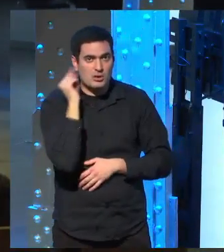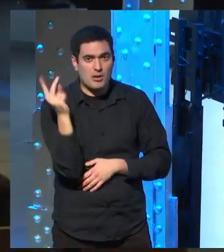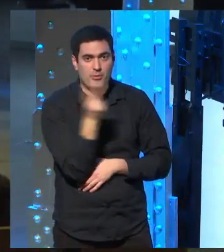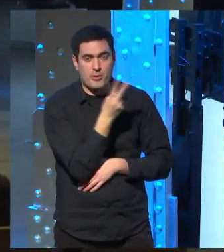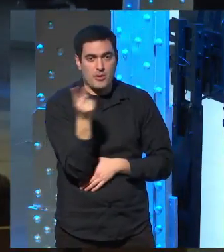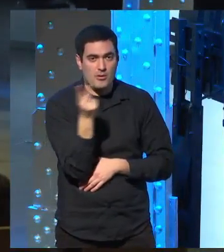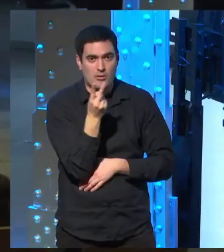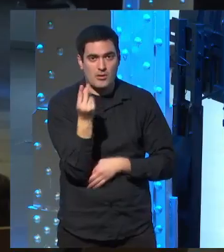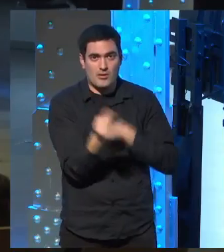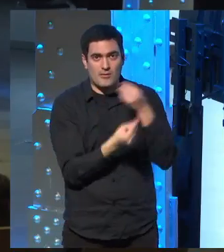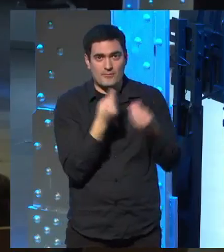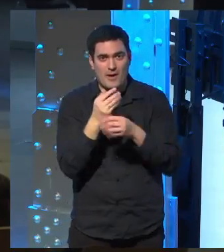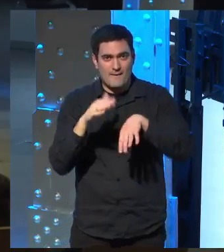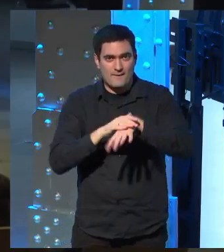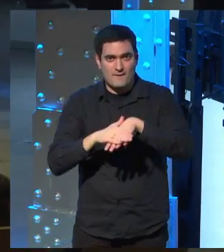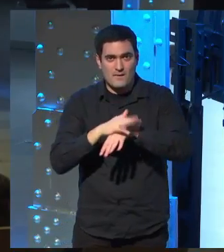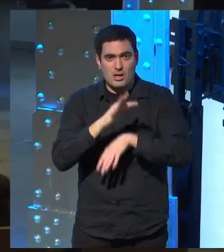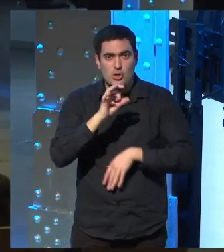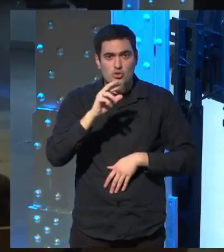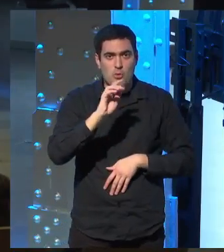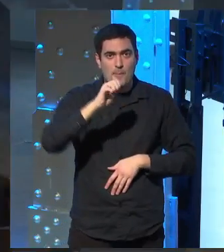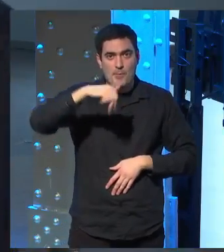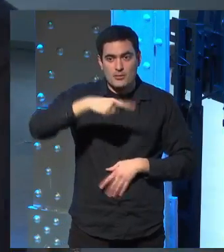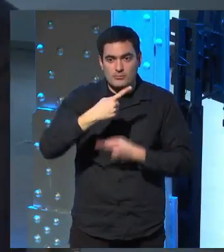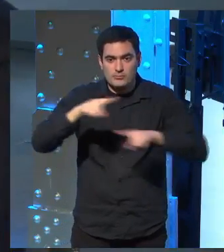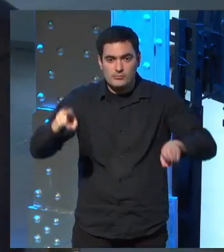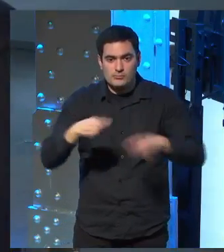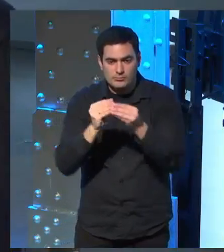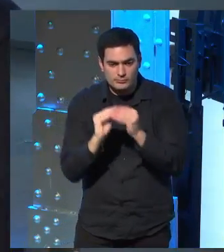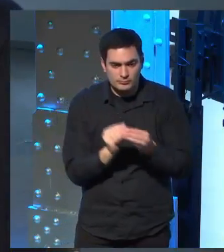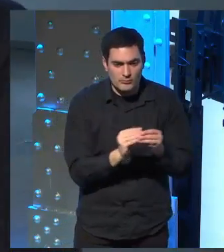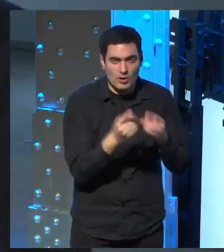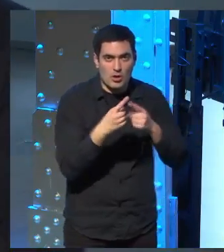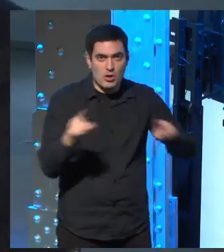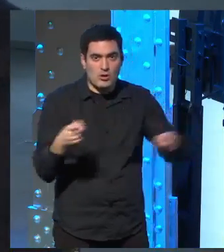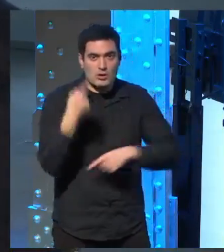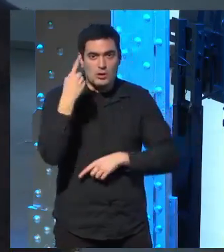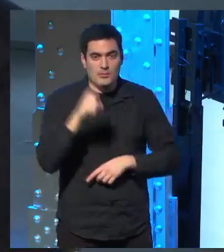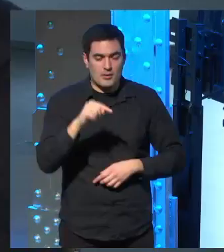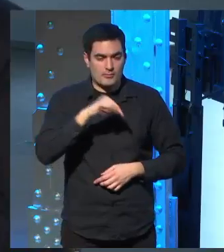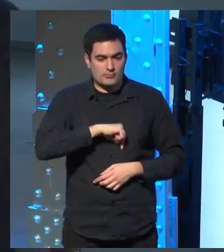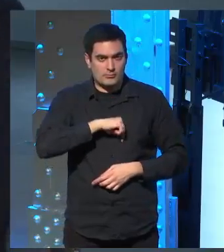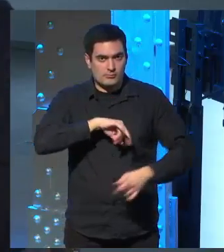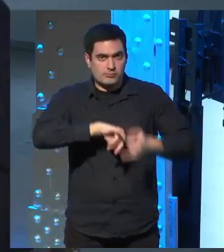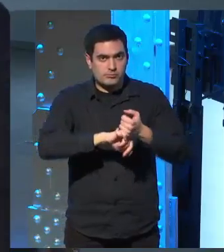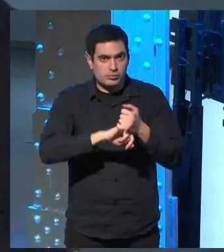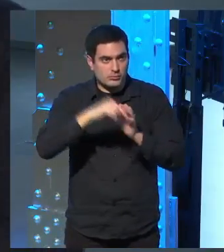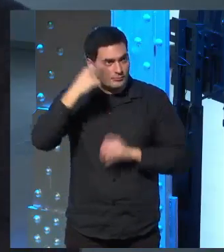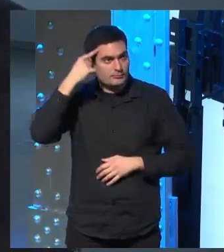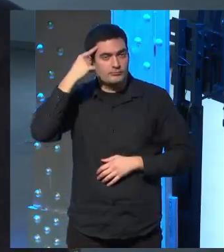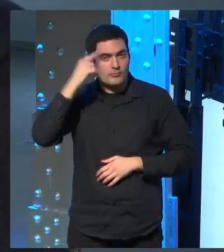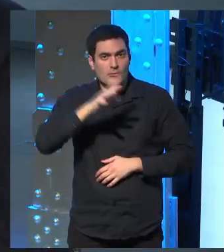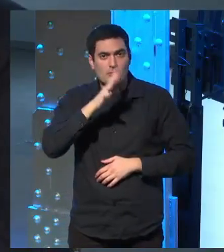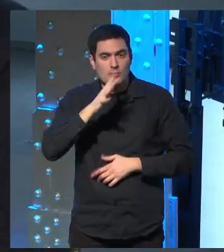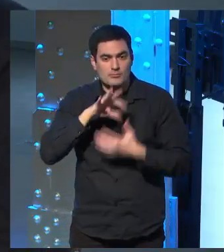Brahms a Schumann y a la suya cuando compone el concierto de piano y orquesta, ¿no? Que tiene en mente a su propia esposa? ¿Por qué hay que